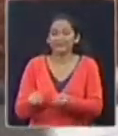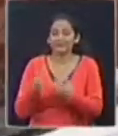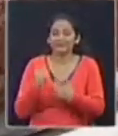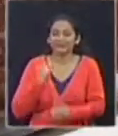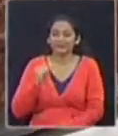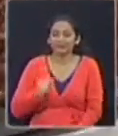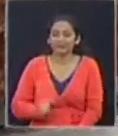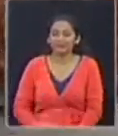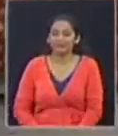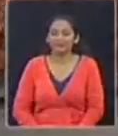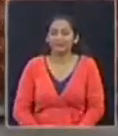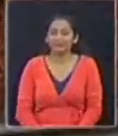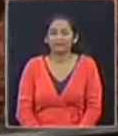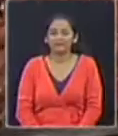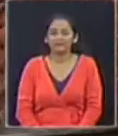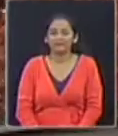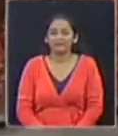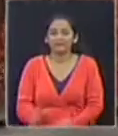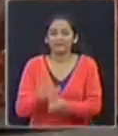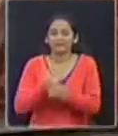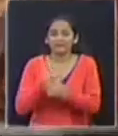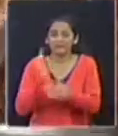ingreso acá a la Feria Raíces es desde